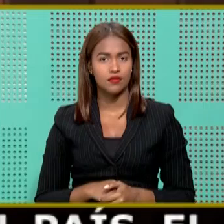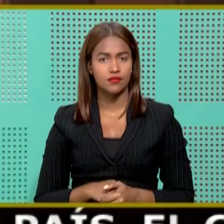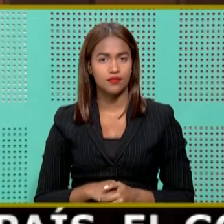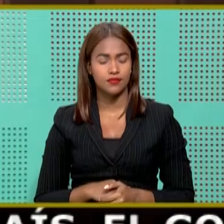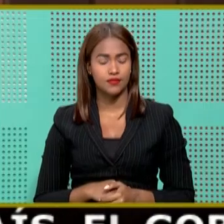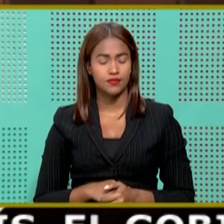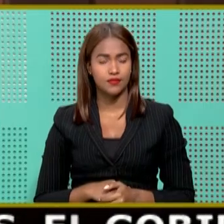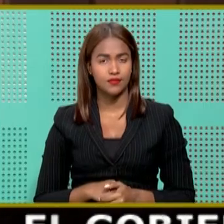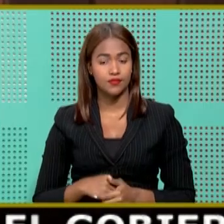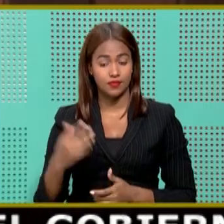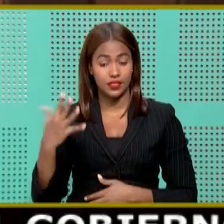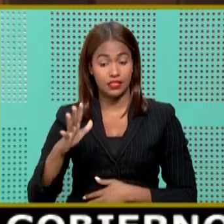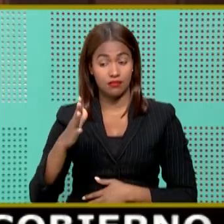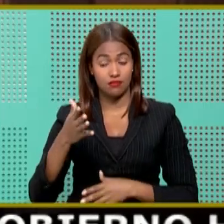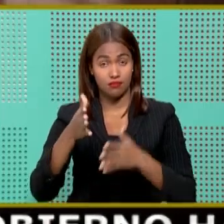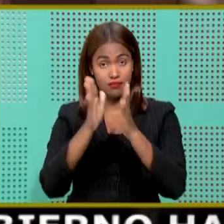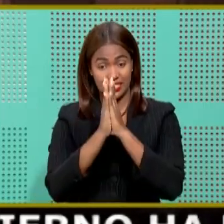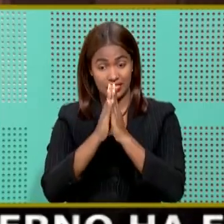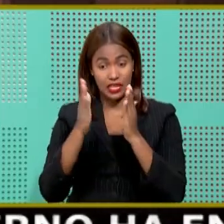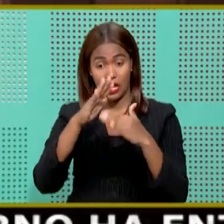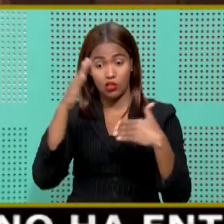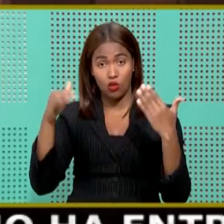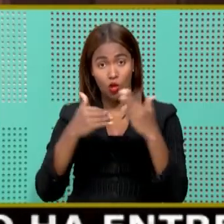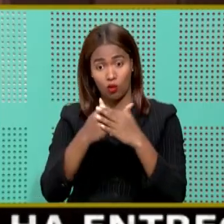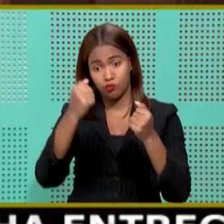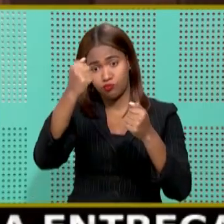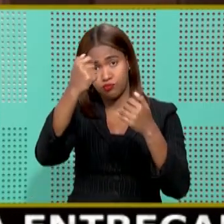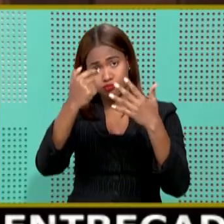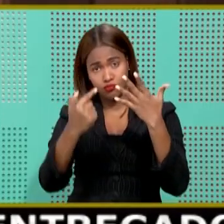adquisición de todo un conjunto de